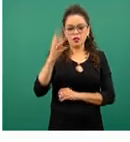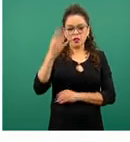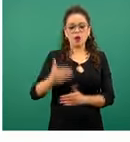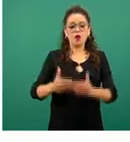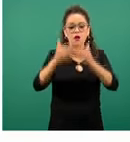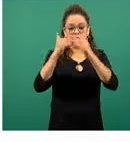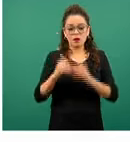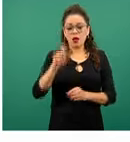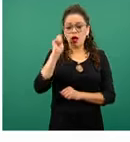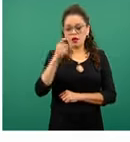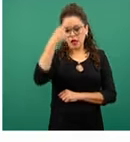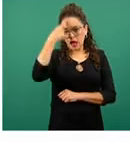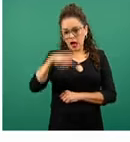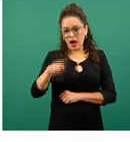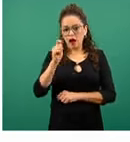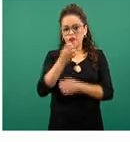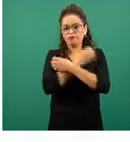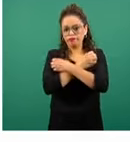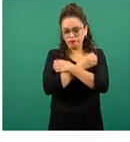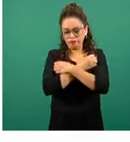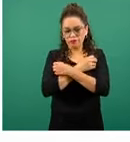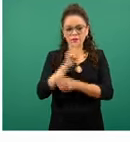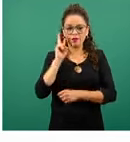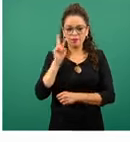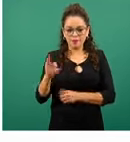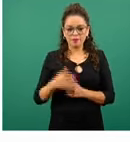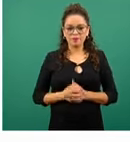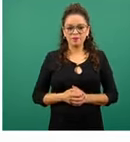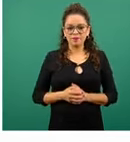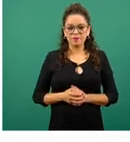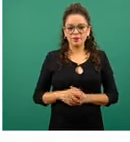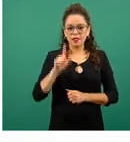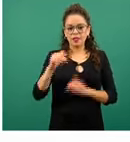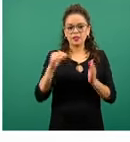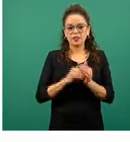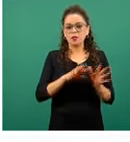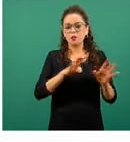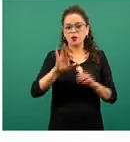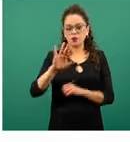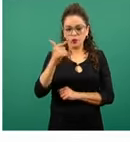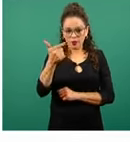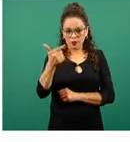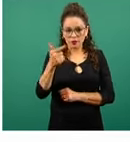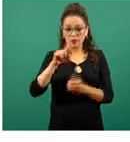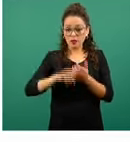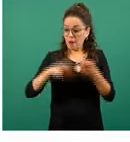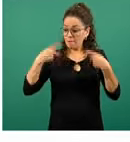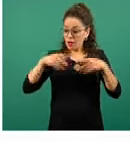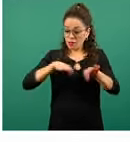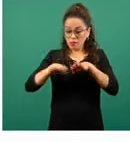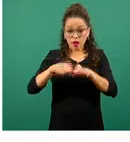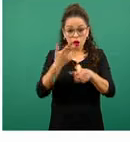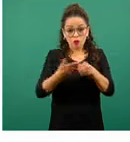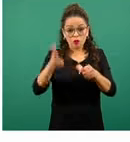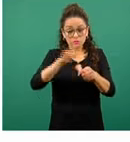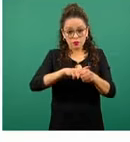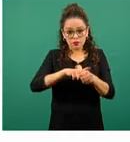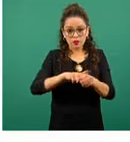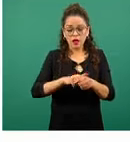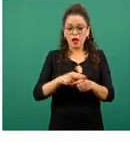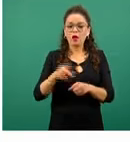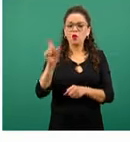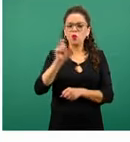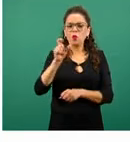17.457. Recordamos claramente que el personal de salud, en este caso de primera línea, empezó a vacunarse desde el